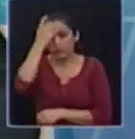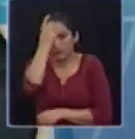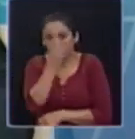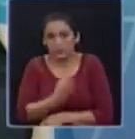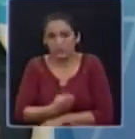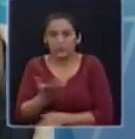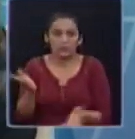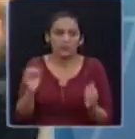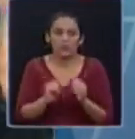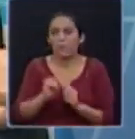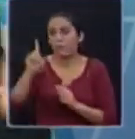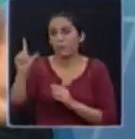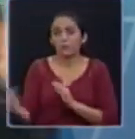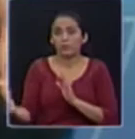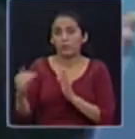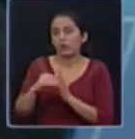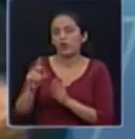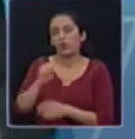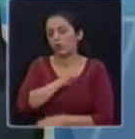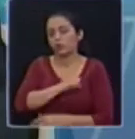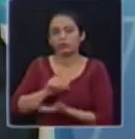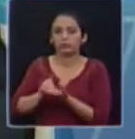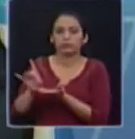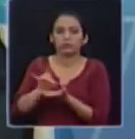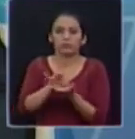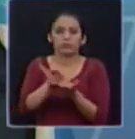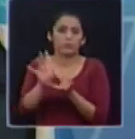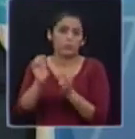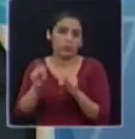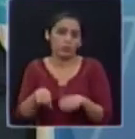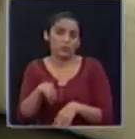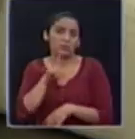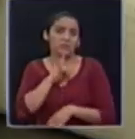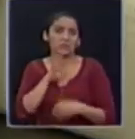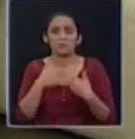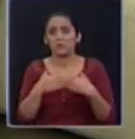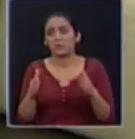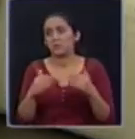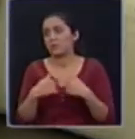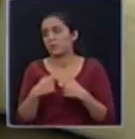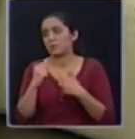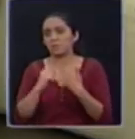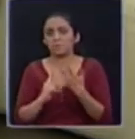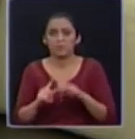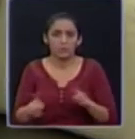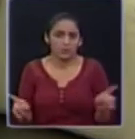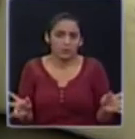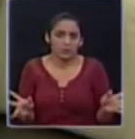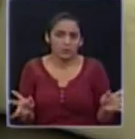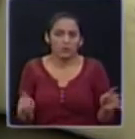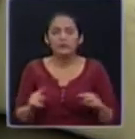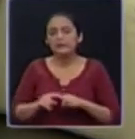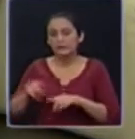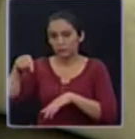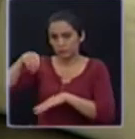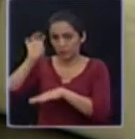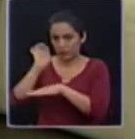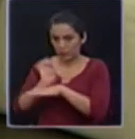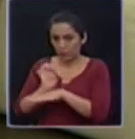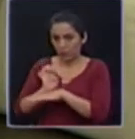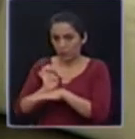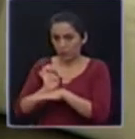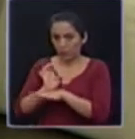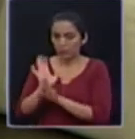Ecuador. ¿No está por ahí el tema también? A ver, pero nuestra ley, una cosa es que si usted no le gusta la